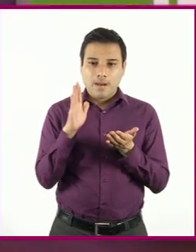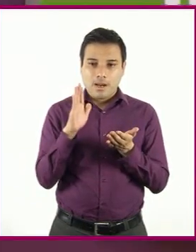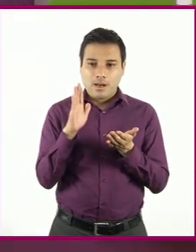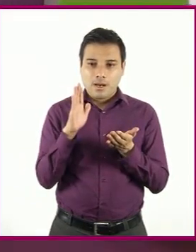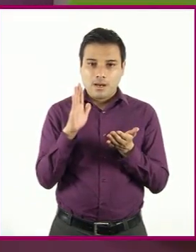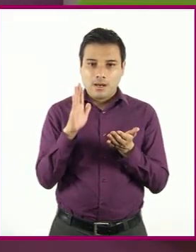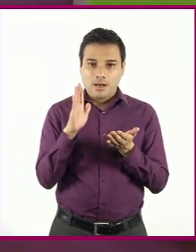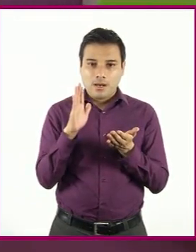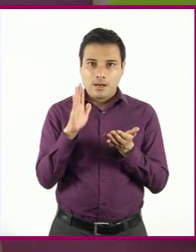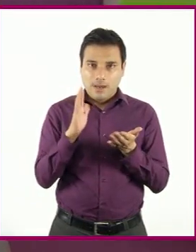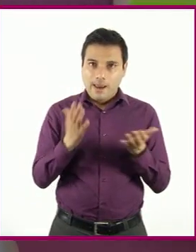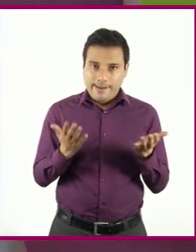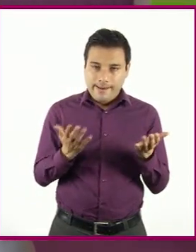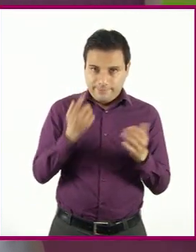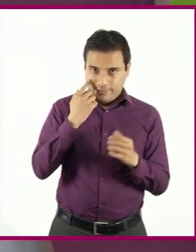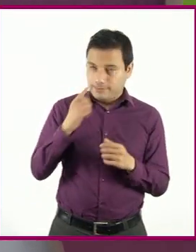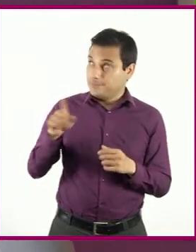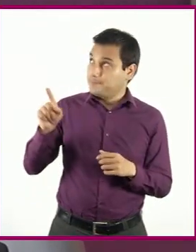yo apoyo,